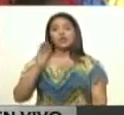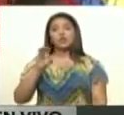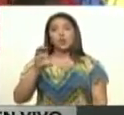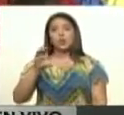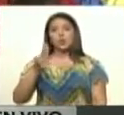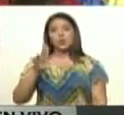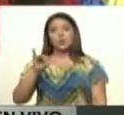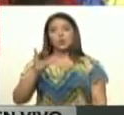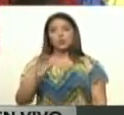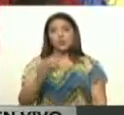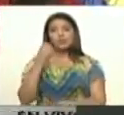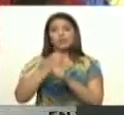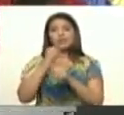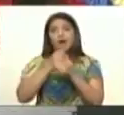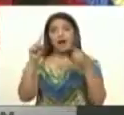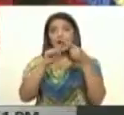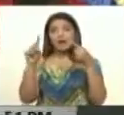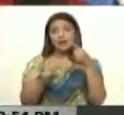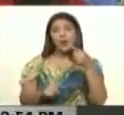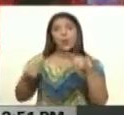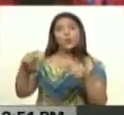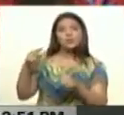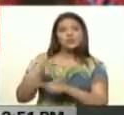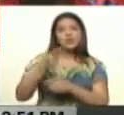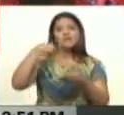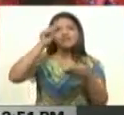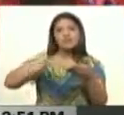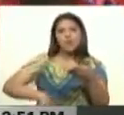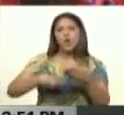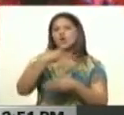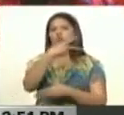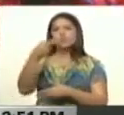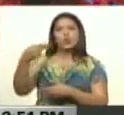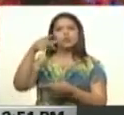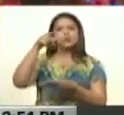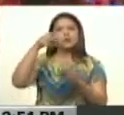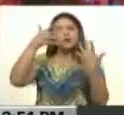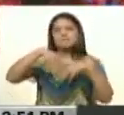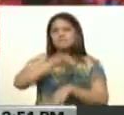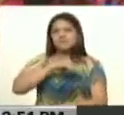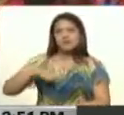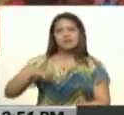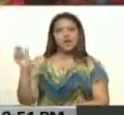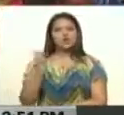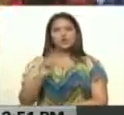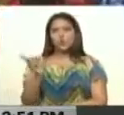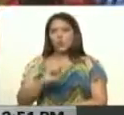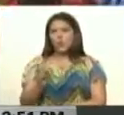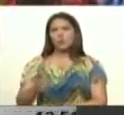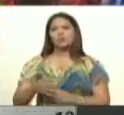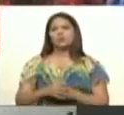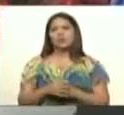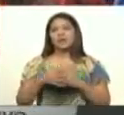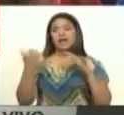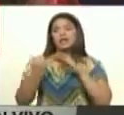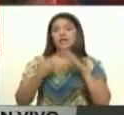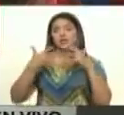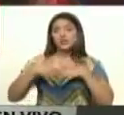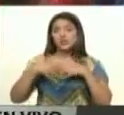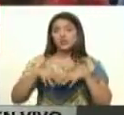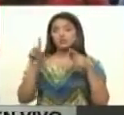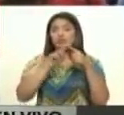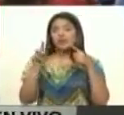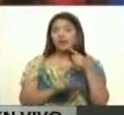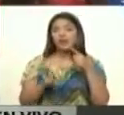trabajadores eléctricos, que ordenó y firmó que no se privatizaba la industria eléctrica, que se estatizaba la industria eléctrica. Fue